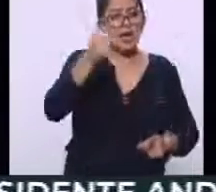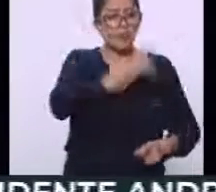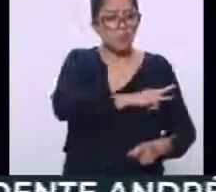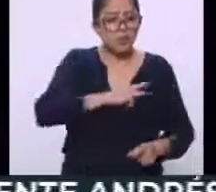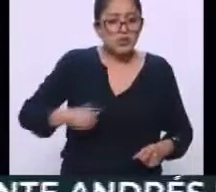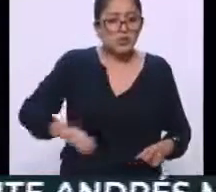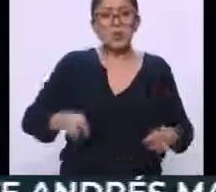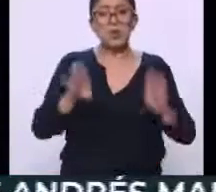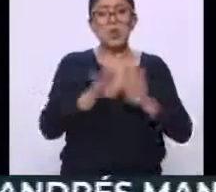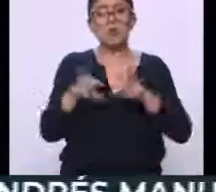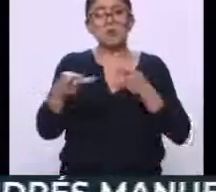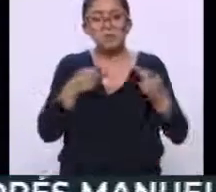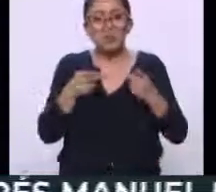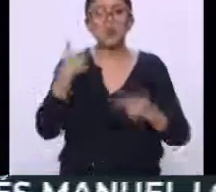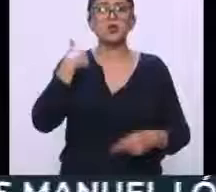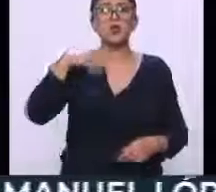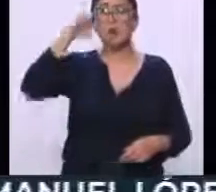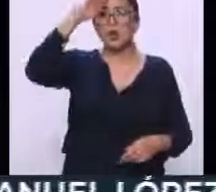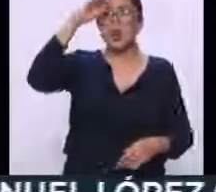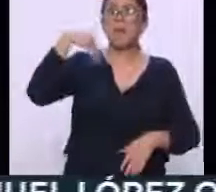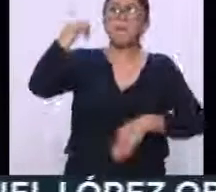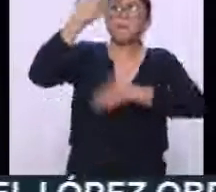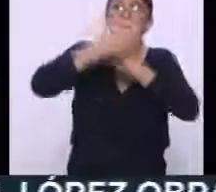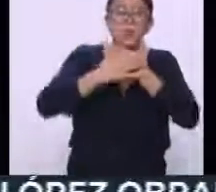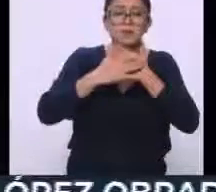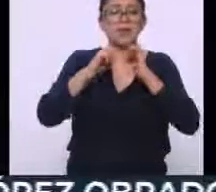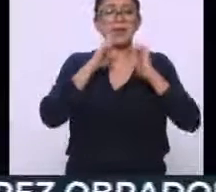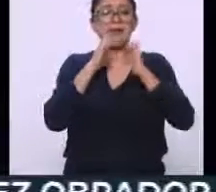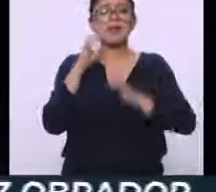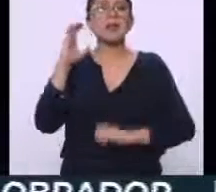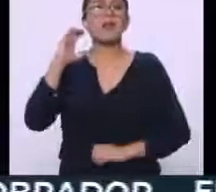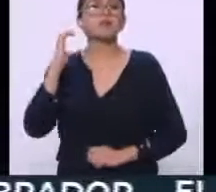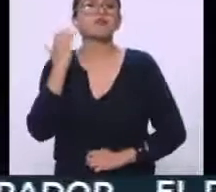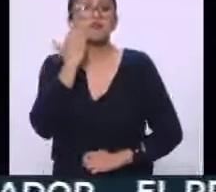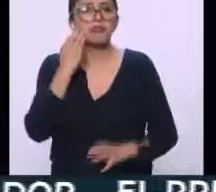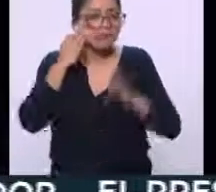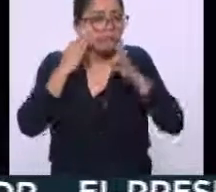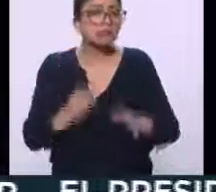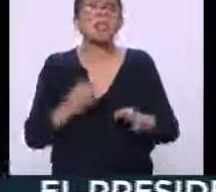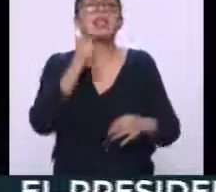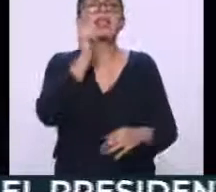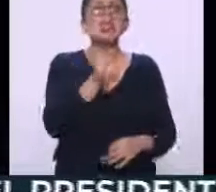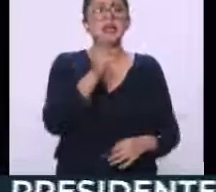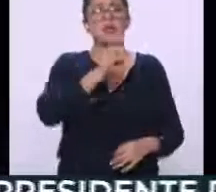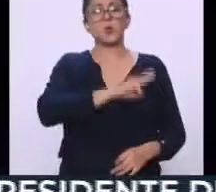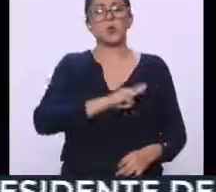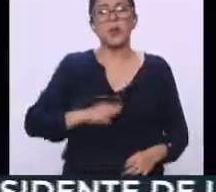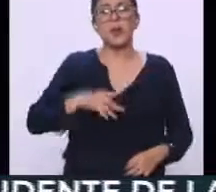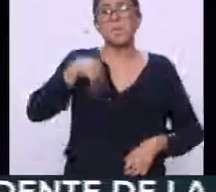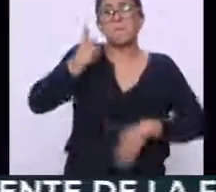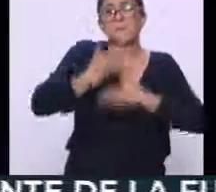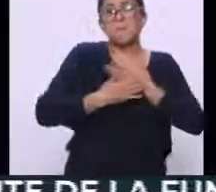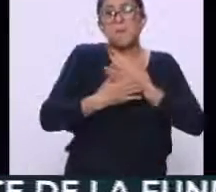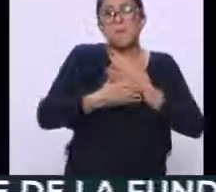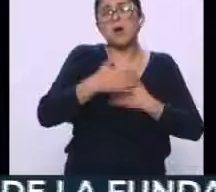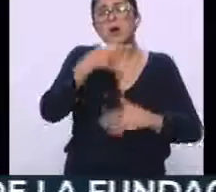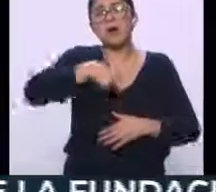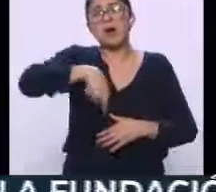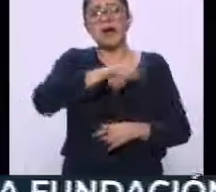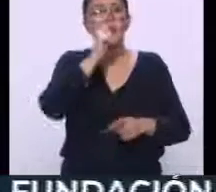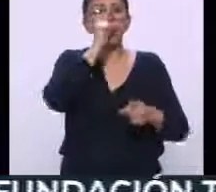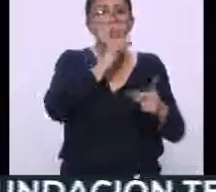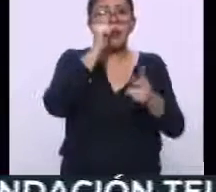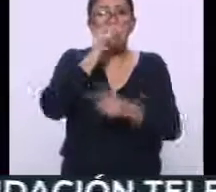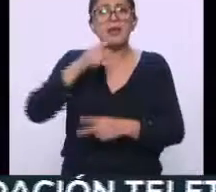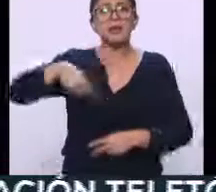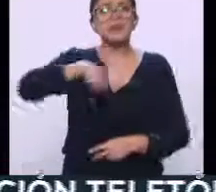adelante espero hacer una entrevista chingona para que hablemos de municipalismo y de cómo quizá el modelo del municipio ha fallado. Es una cosa